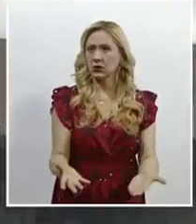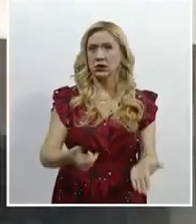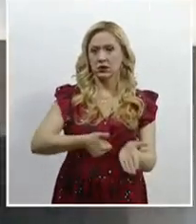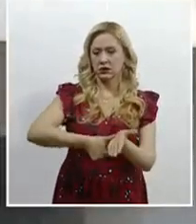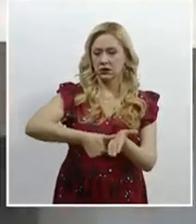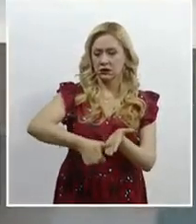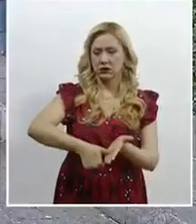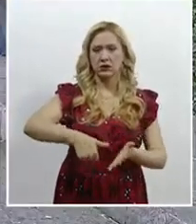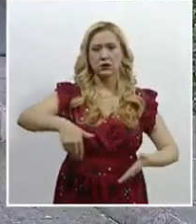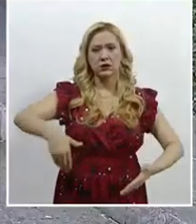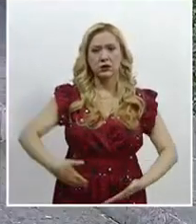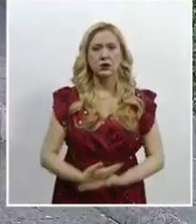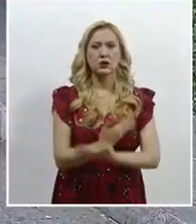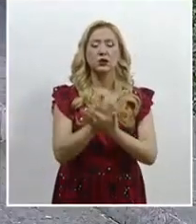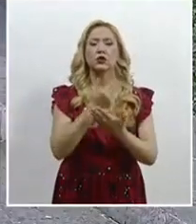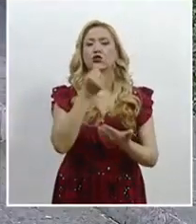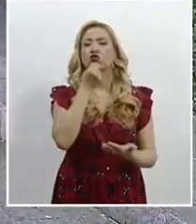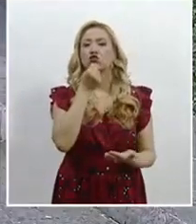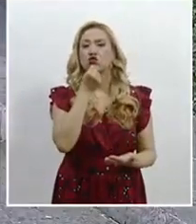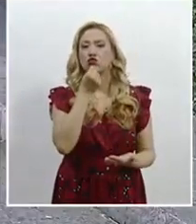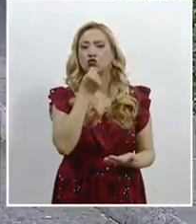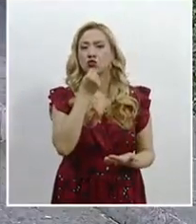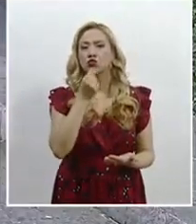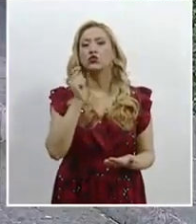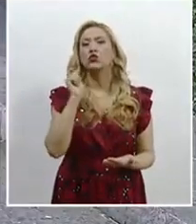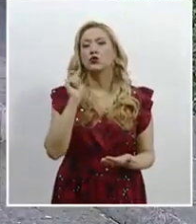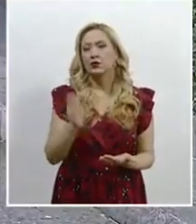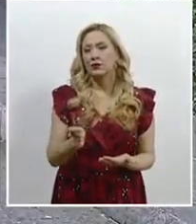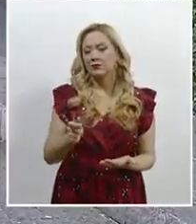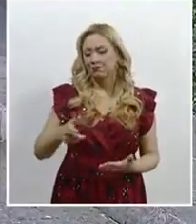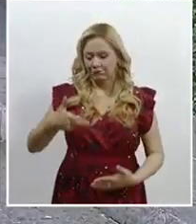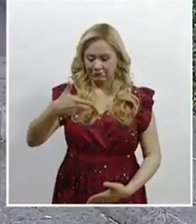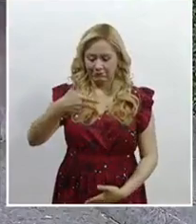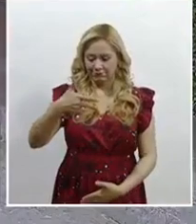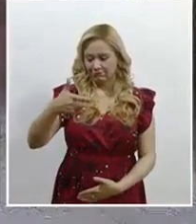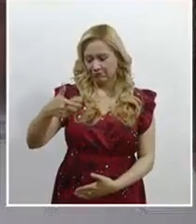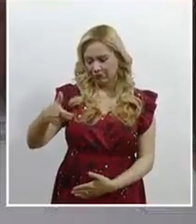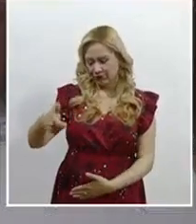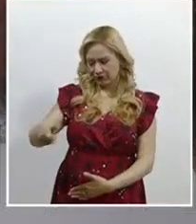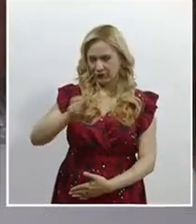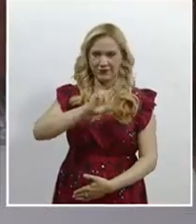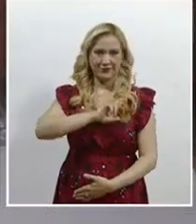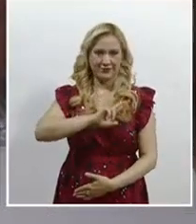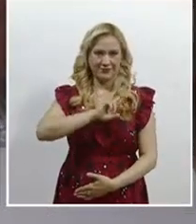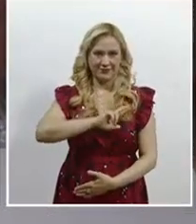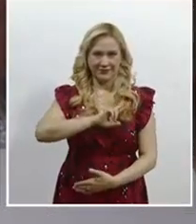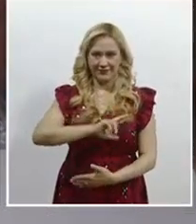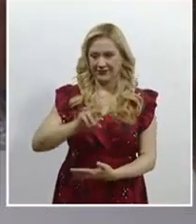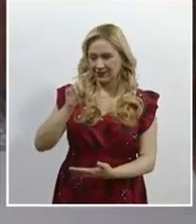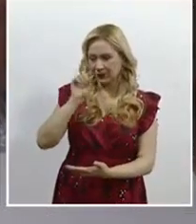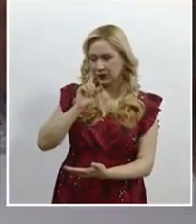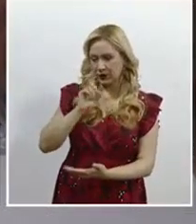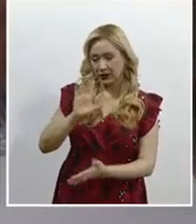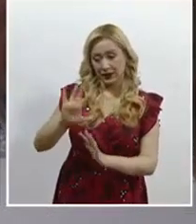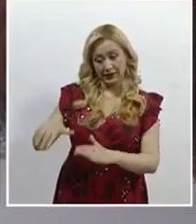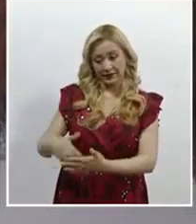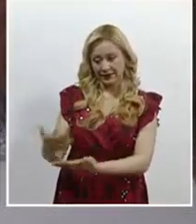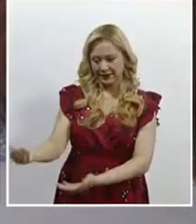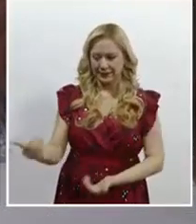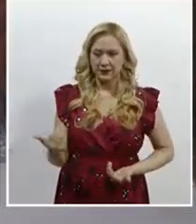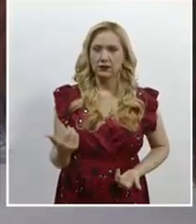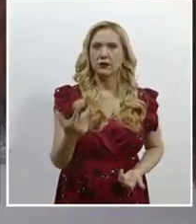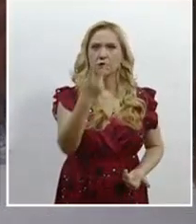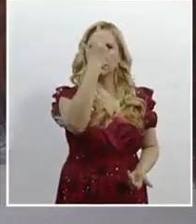México el nacimiento de un menor de edad concebido mediante técnicas de reproducción asistida, como lo es la gestación subrogada, transgrede el